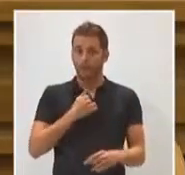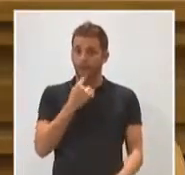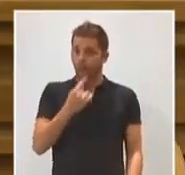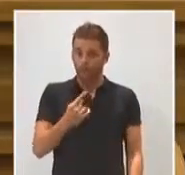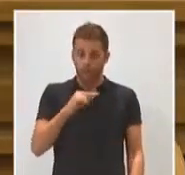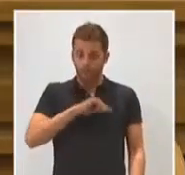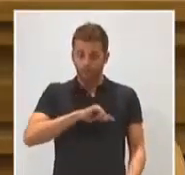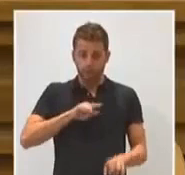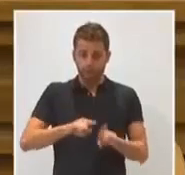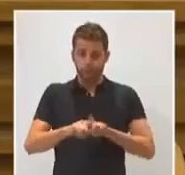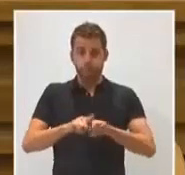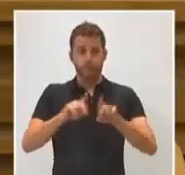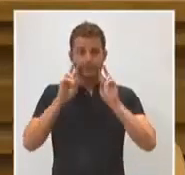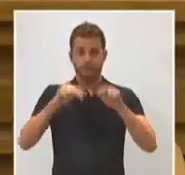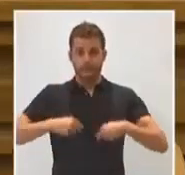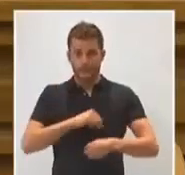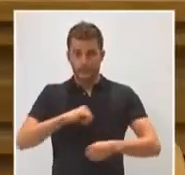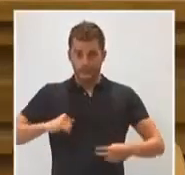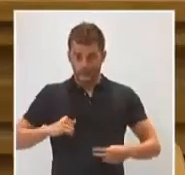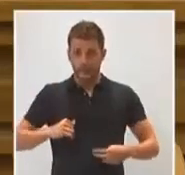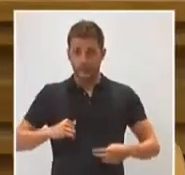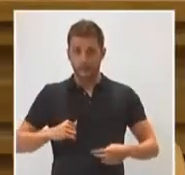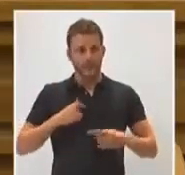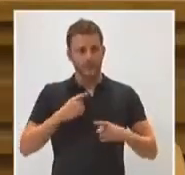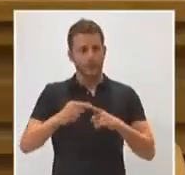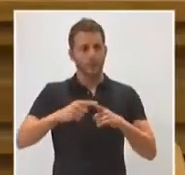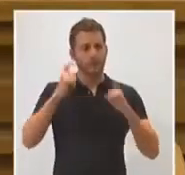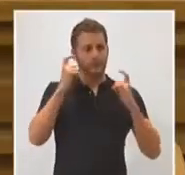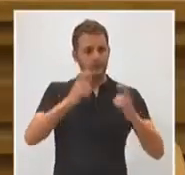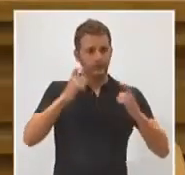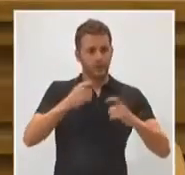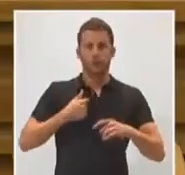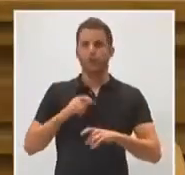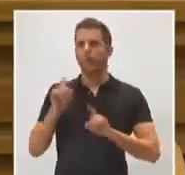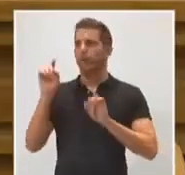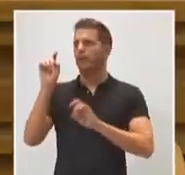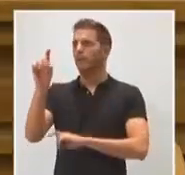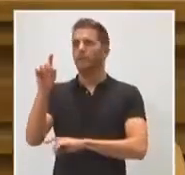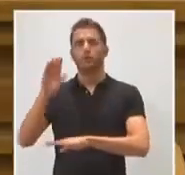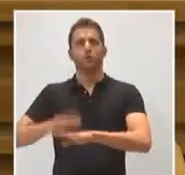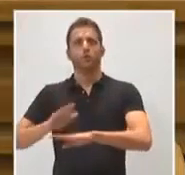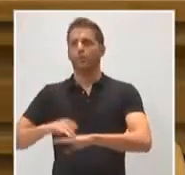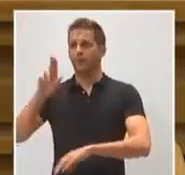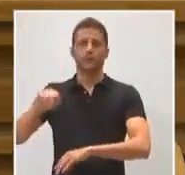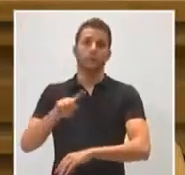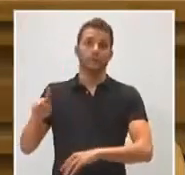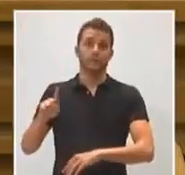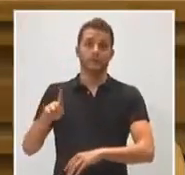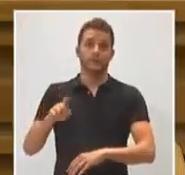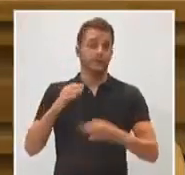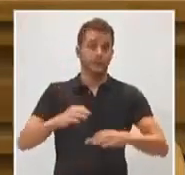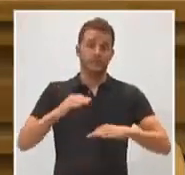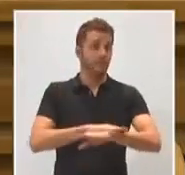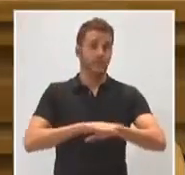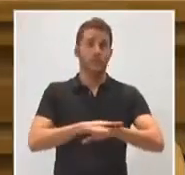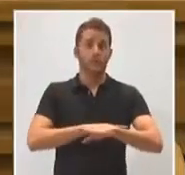auto crítico hay cosas en las que hay que forzarse no le voy a echar la culpa a un docente evidentemente la culpa por la tendrá siempre en el gobierno